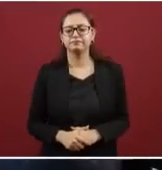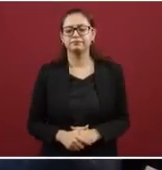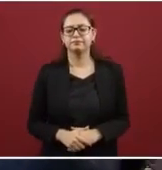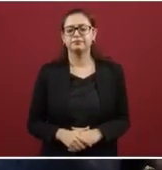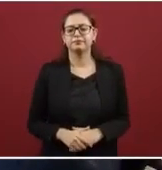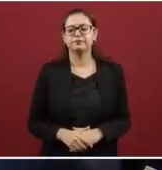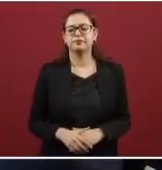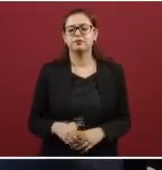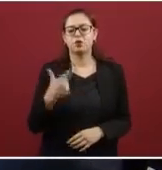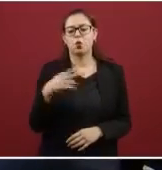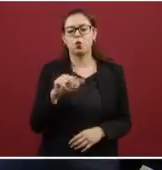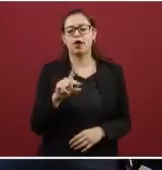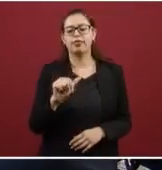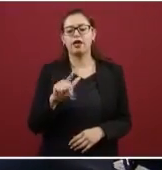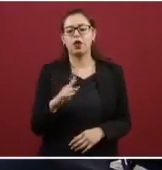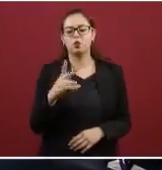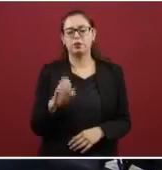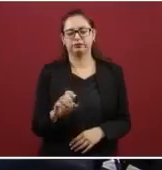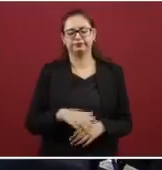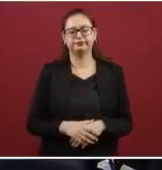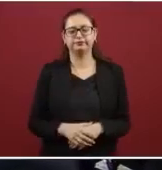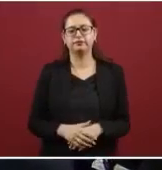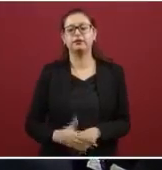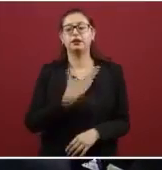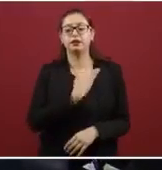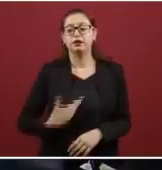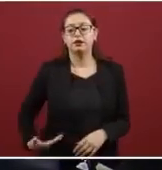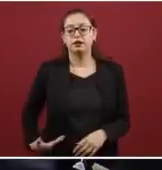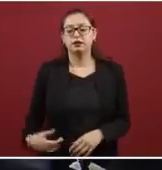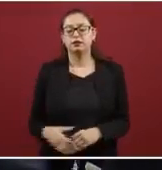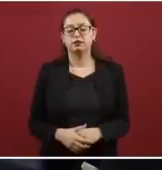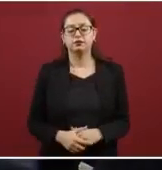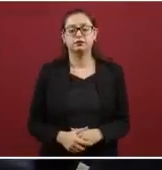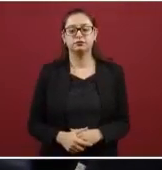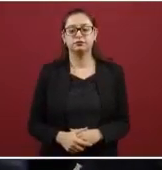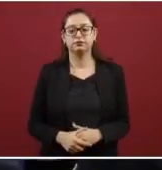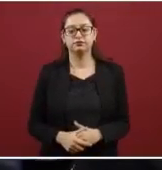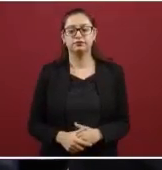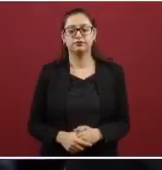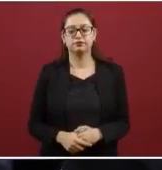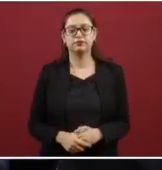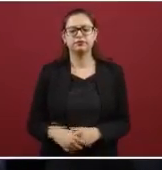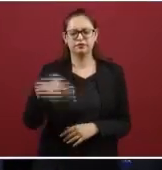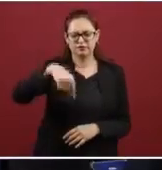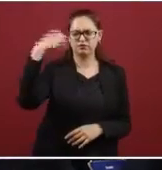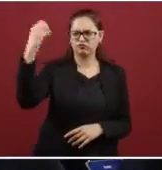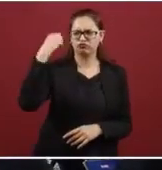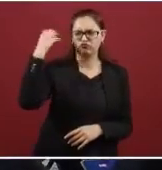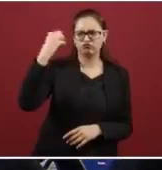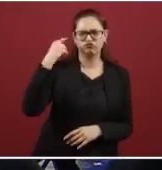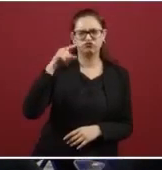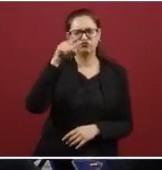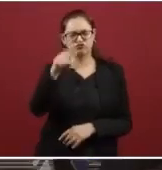Guadalupe Lizárraga, Los Ángeles Press. Señor presidente, ¿cómo hace valer su palabra aquí en las conferencias de prensa para